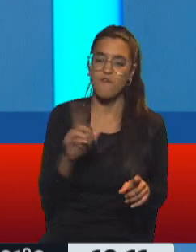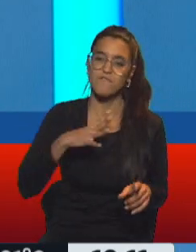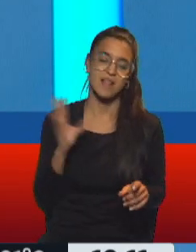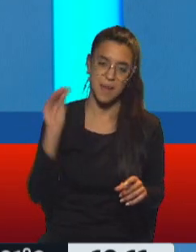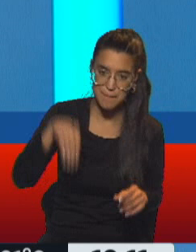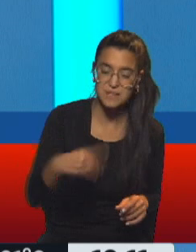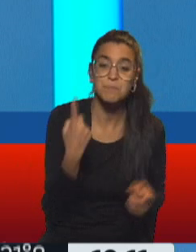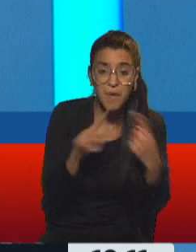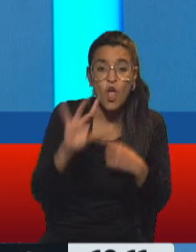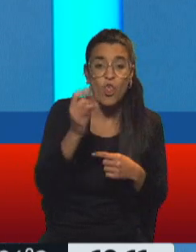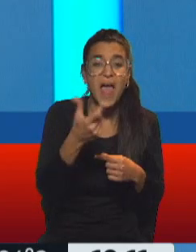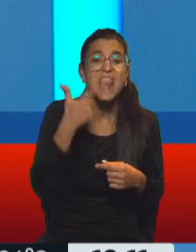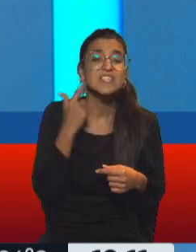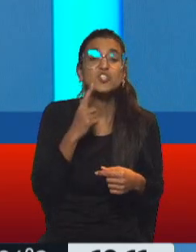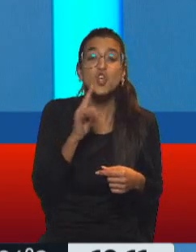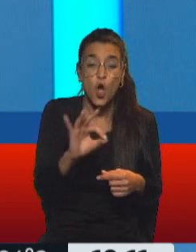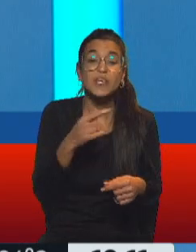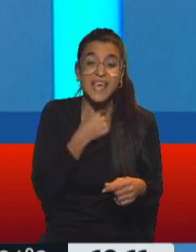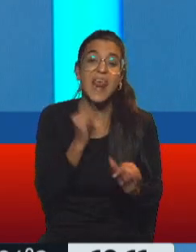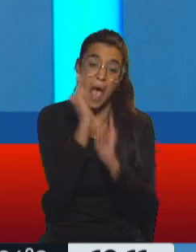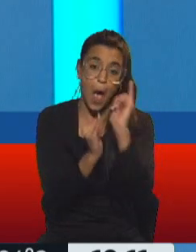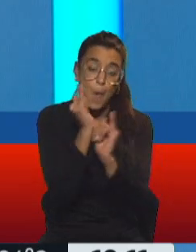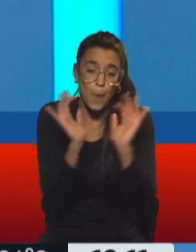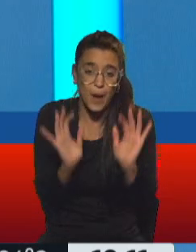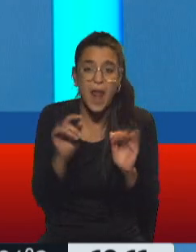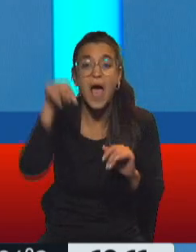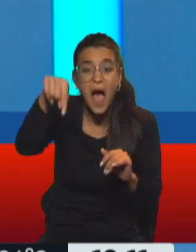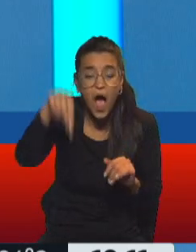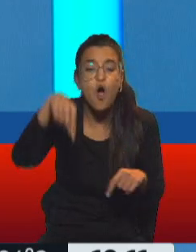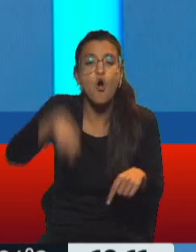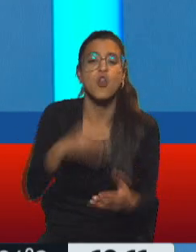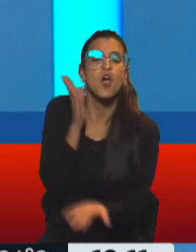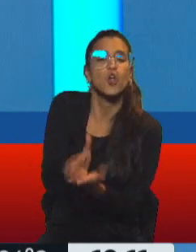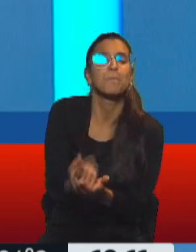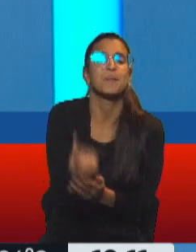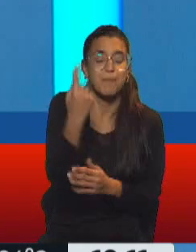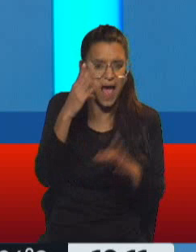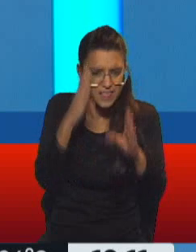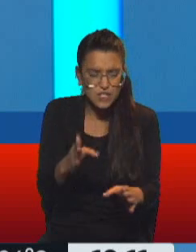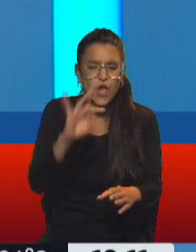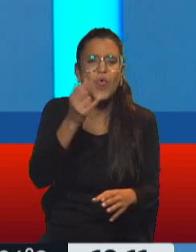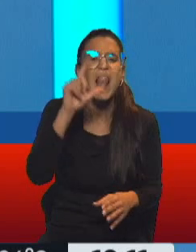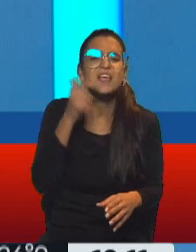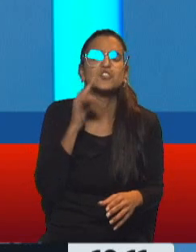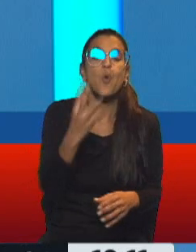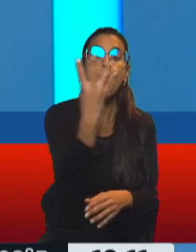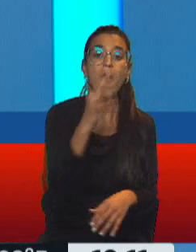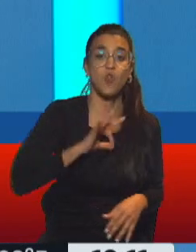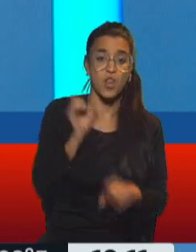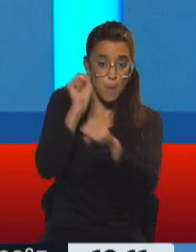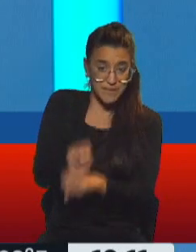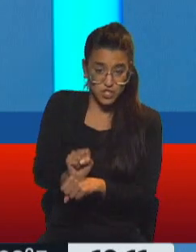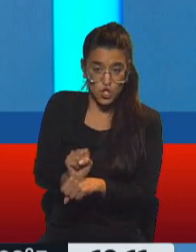pero D'Alessio quiso hablar y quiere hablar. Ahora ya tiene una primera condena. Atención con esto, D'Alessio fue condenado a 4 años de